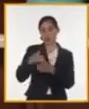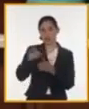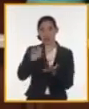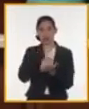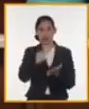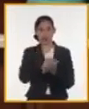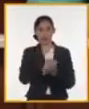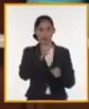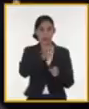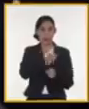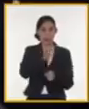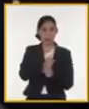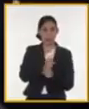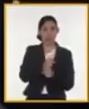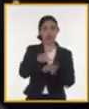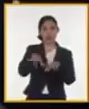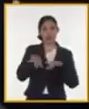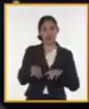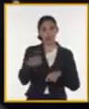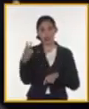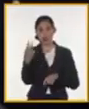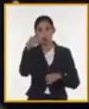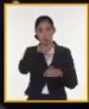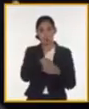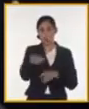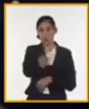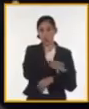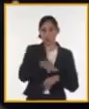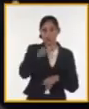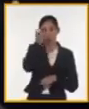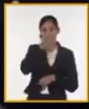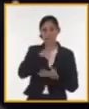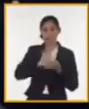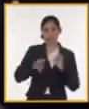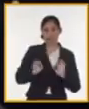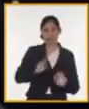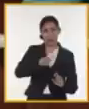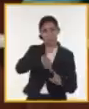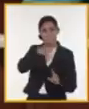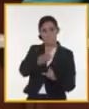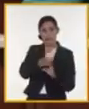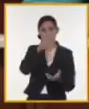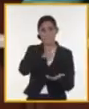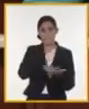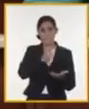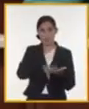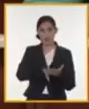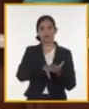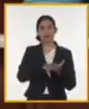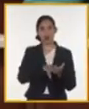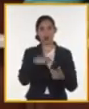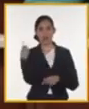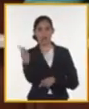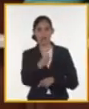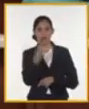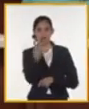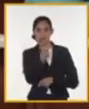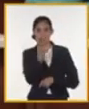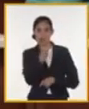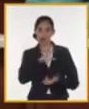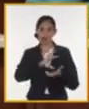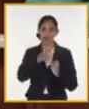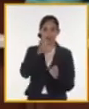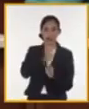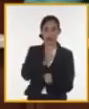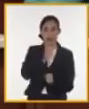de 2 municipios, del Comité Provincial de Artemisa, miembro del Buró Nacional en 2 esferas de trabajo y segunda secretaria